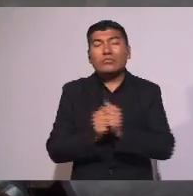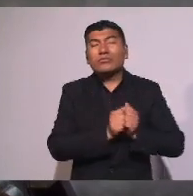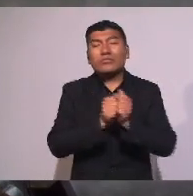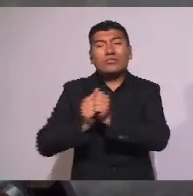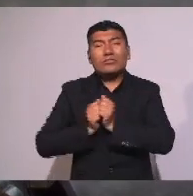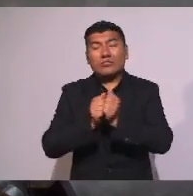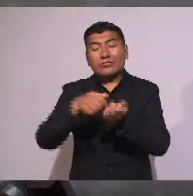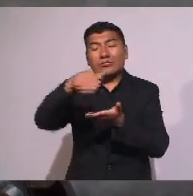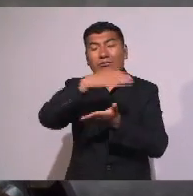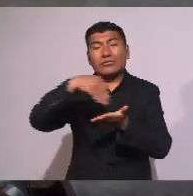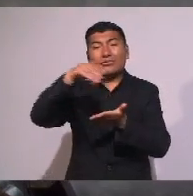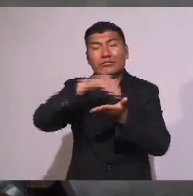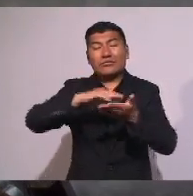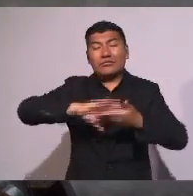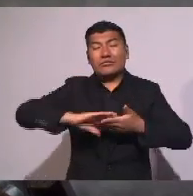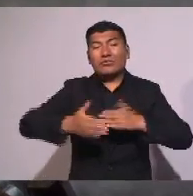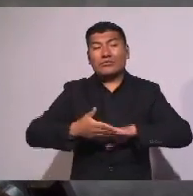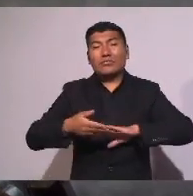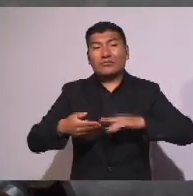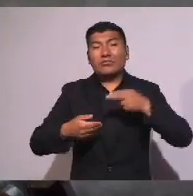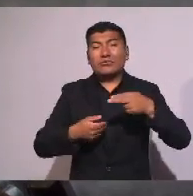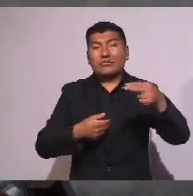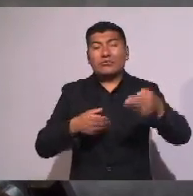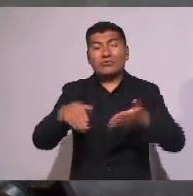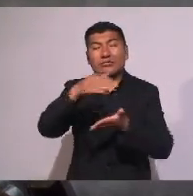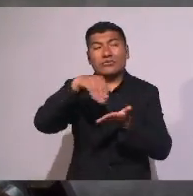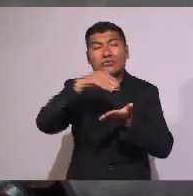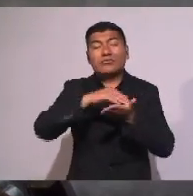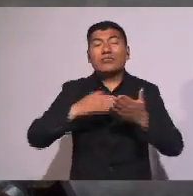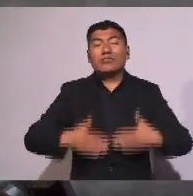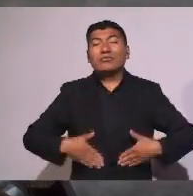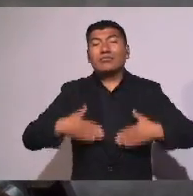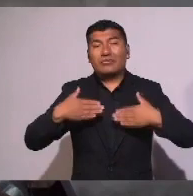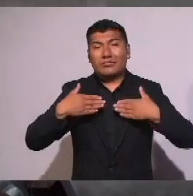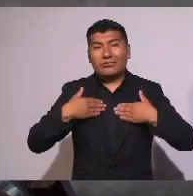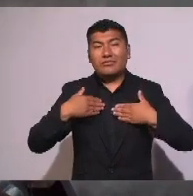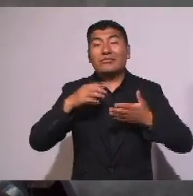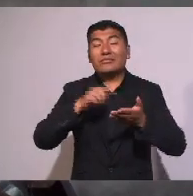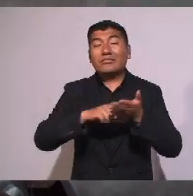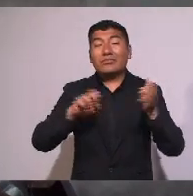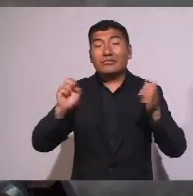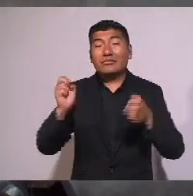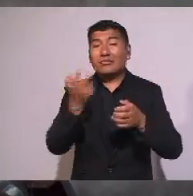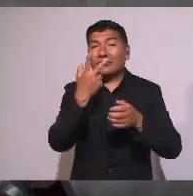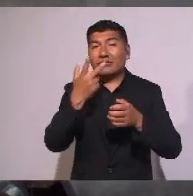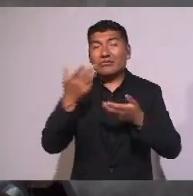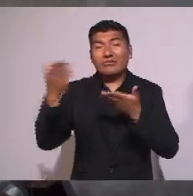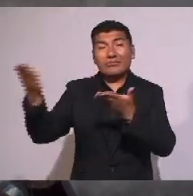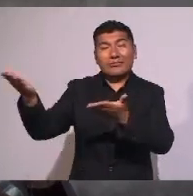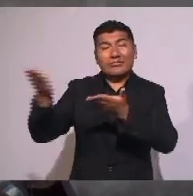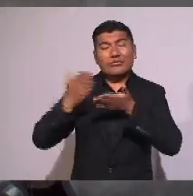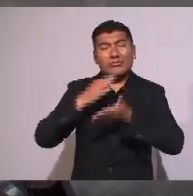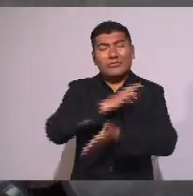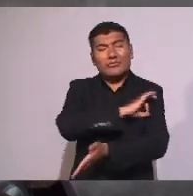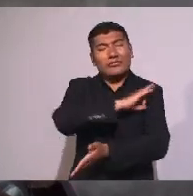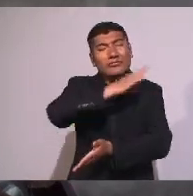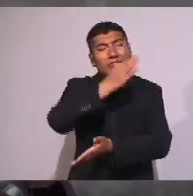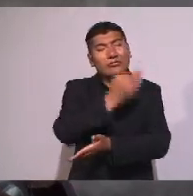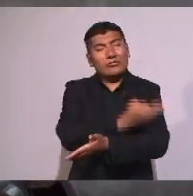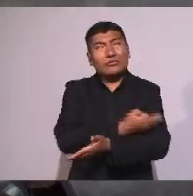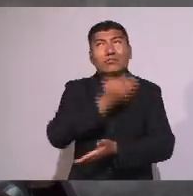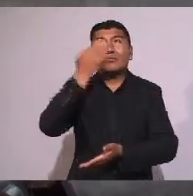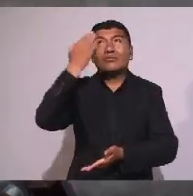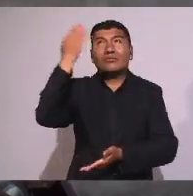el centro de la historia, es el centro de la vida, es la segunda intervención fuerte del